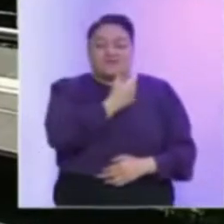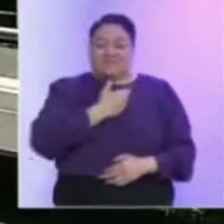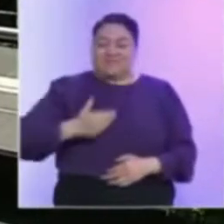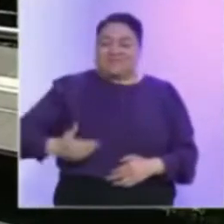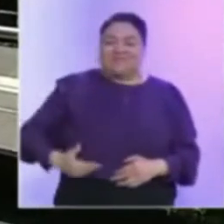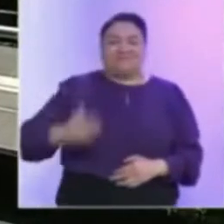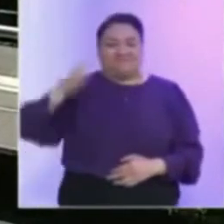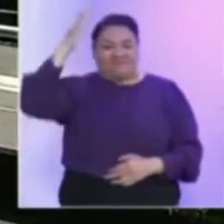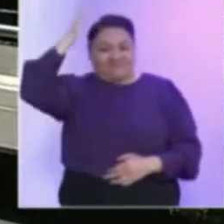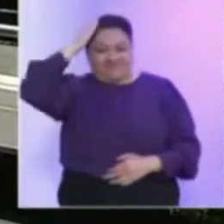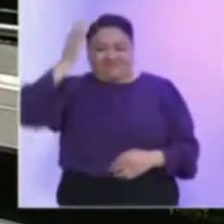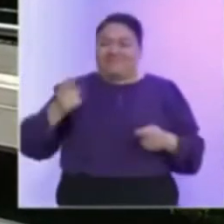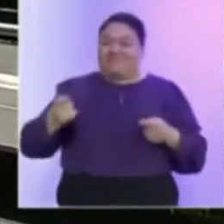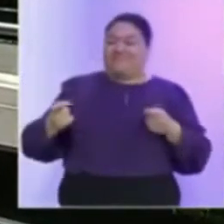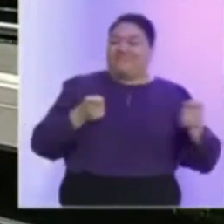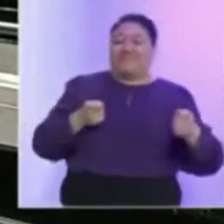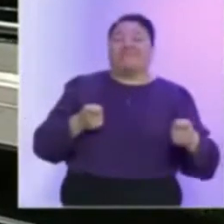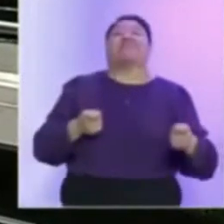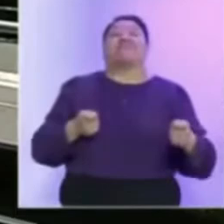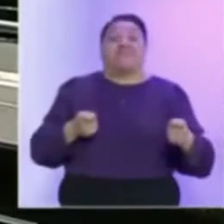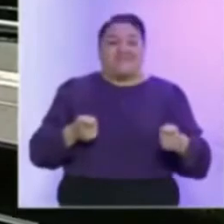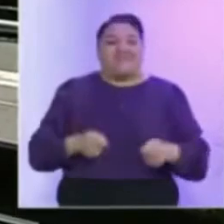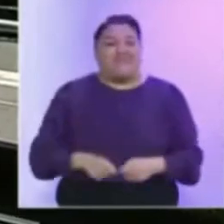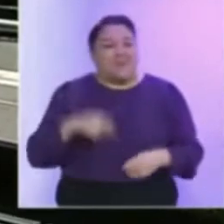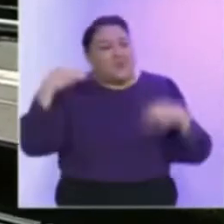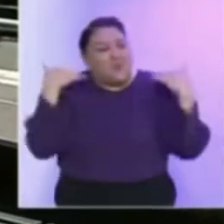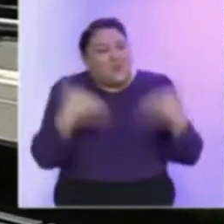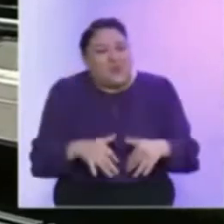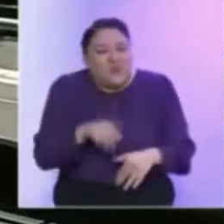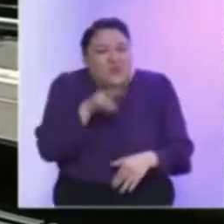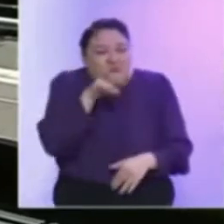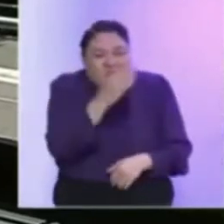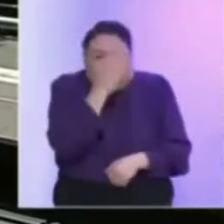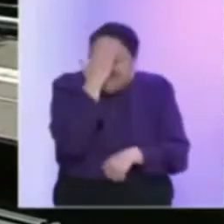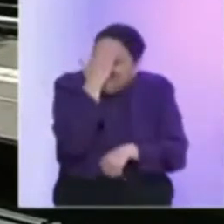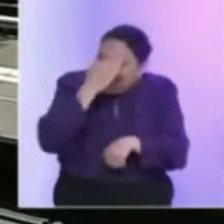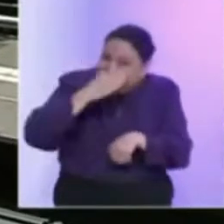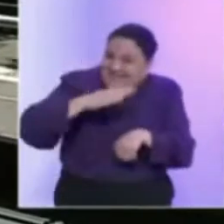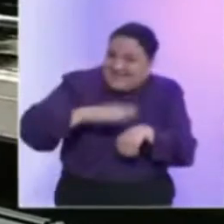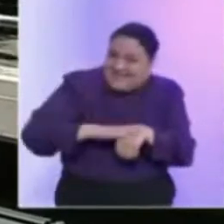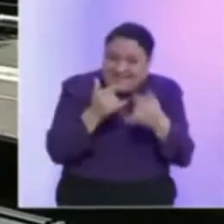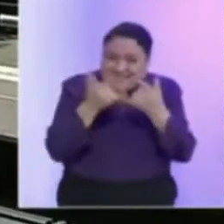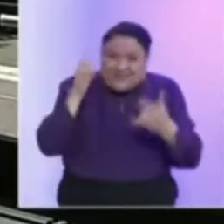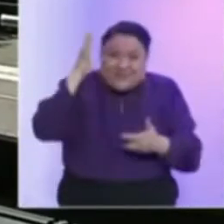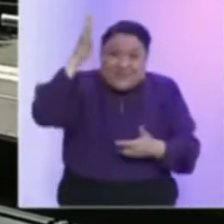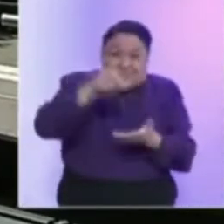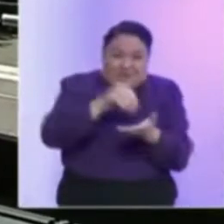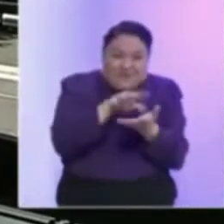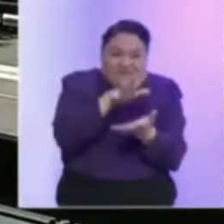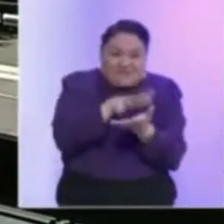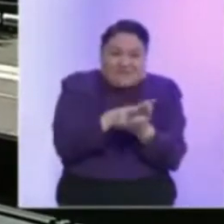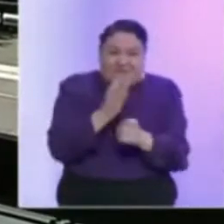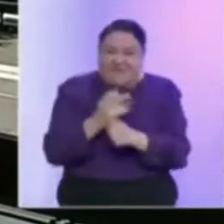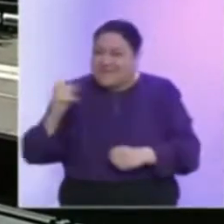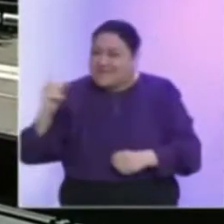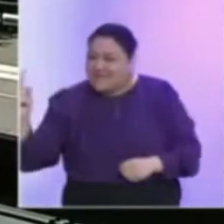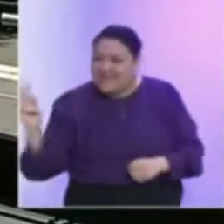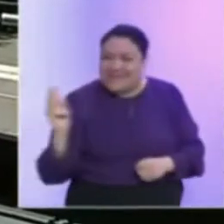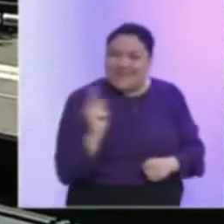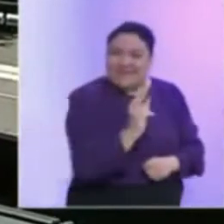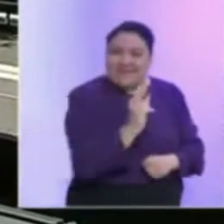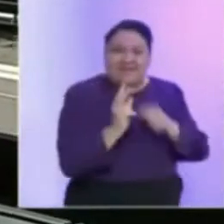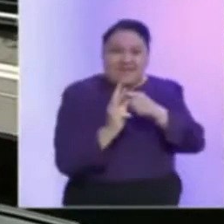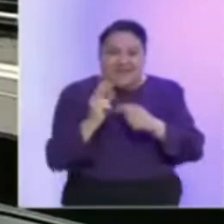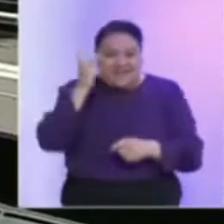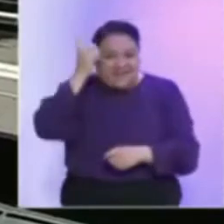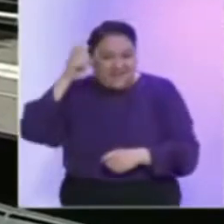al frente del mandato de México. Estamos viendo historia, sin lugar a dudas, y vimos el momento justo en que llegó la doctora Claudia